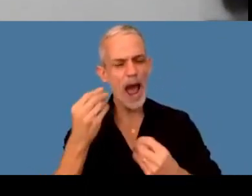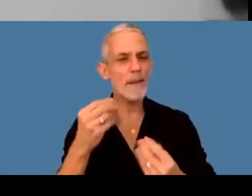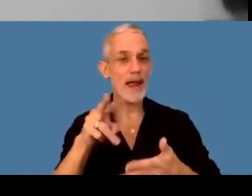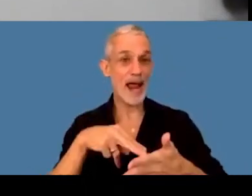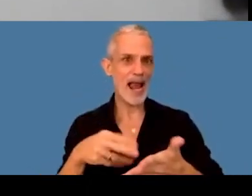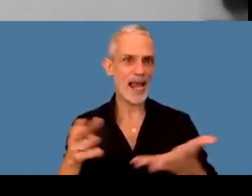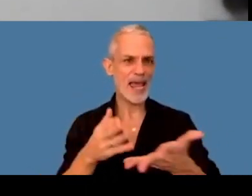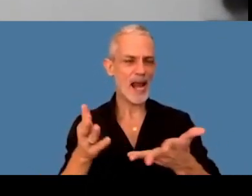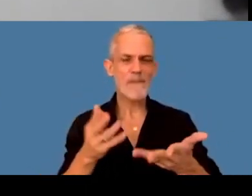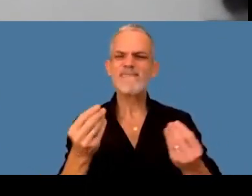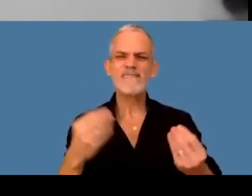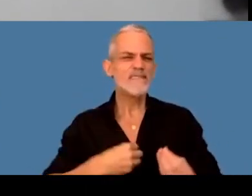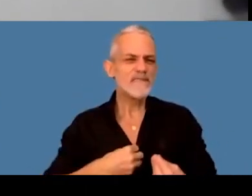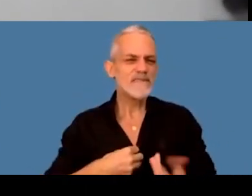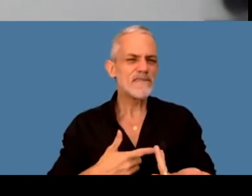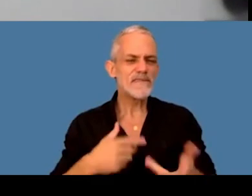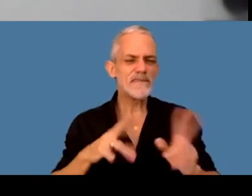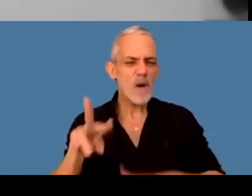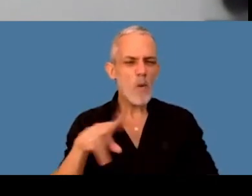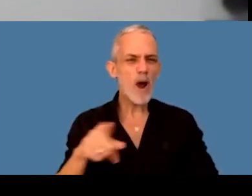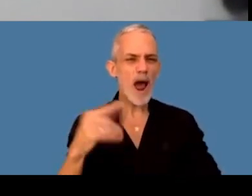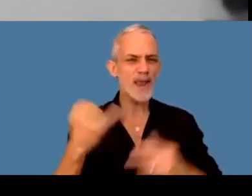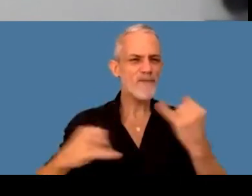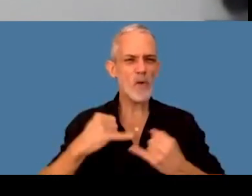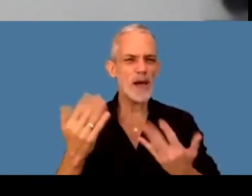tener una vocación para